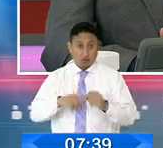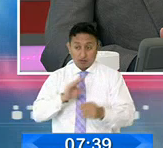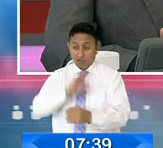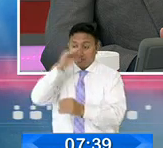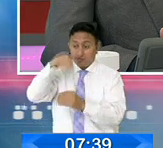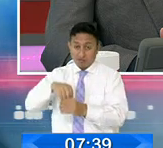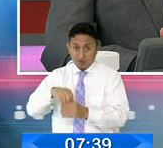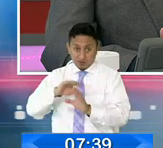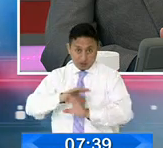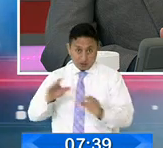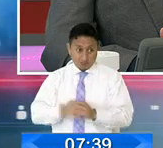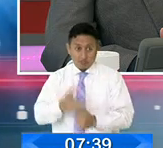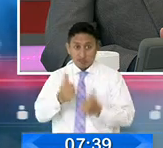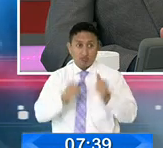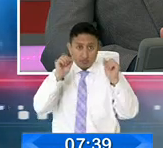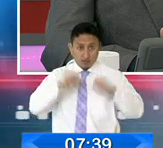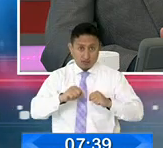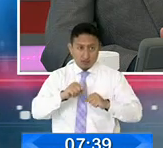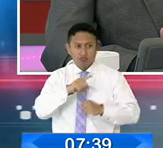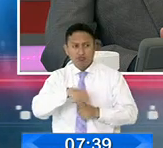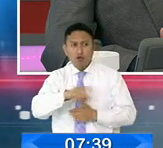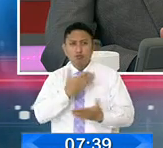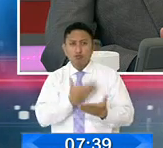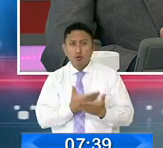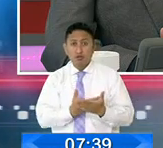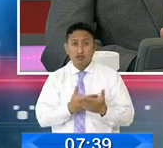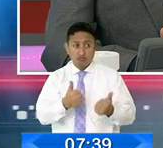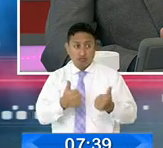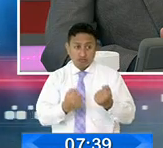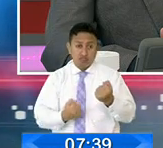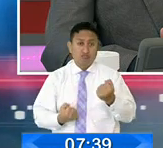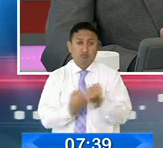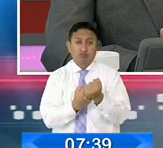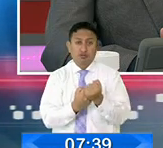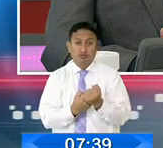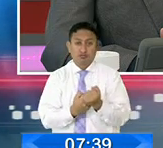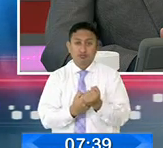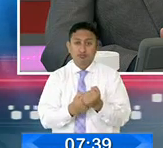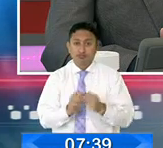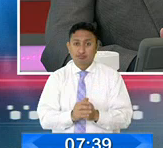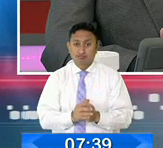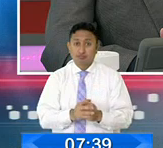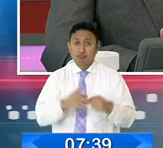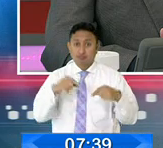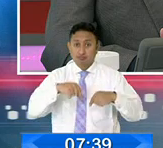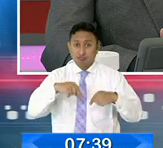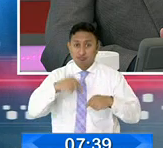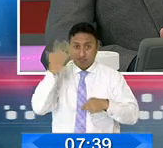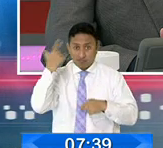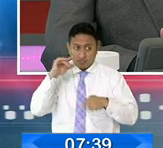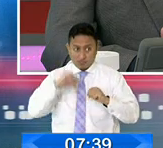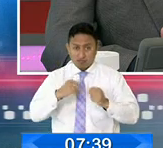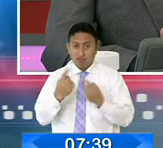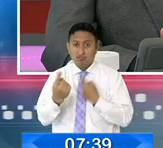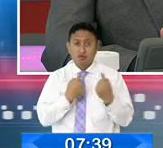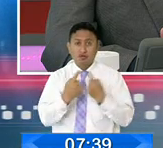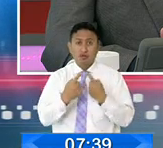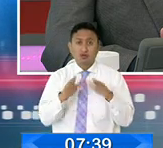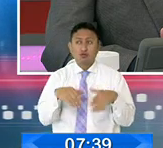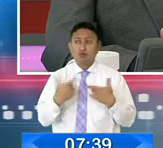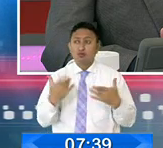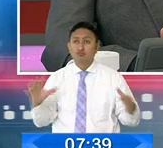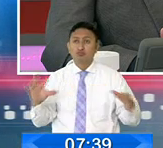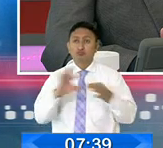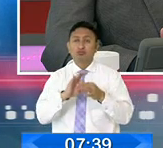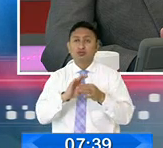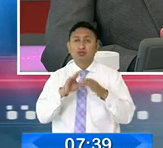aquellos candidatos que sí lo hagan. Nosotros hemos tenido en estos días precisamente diálogos sobre las alianzas a